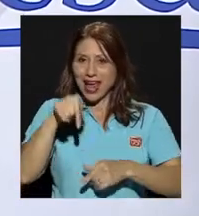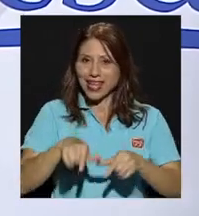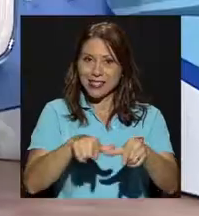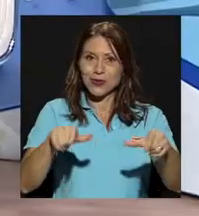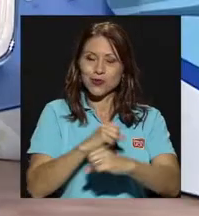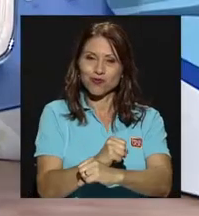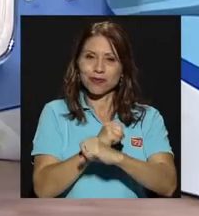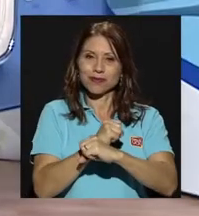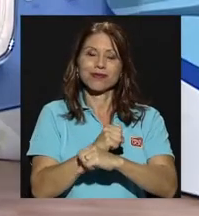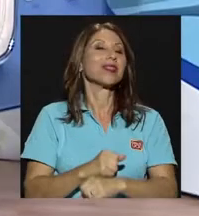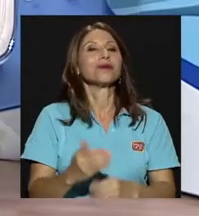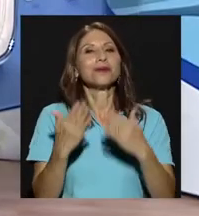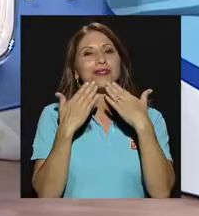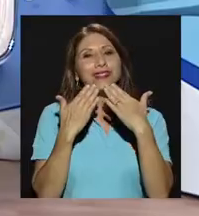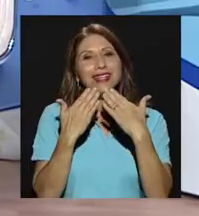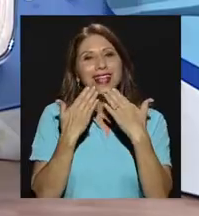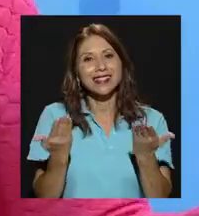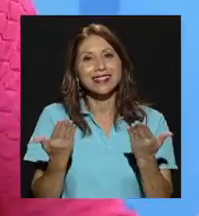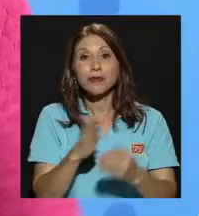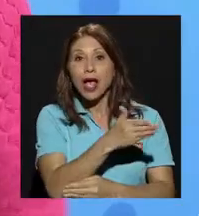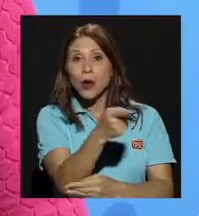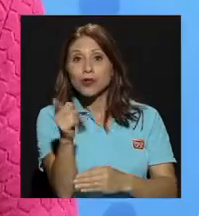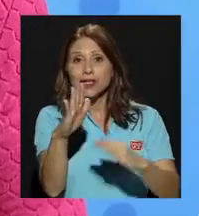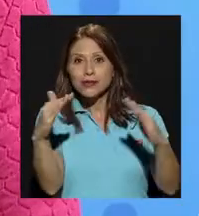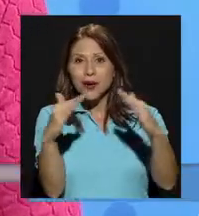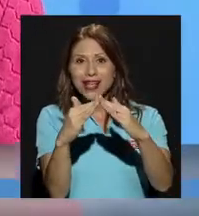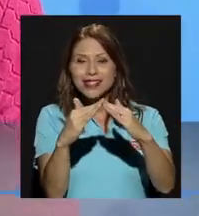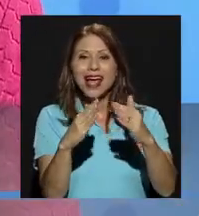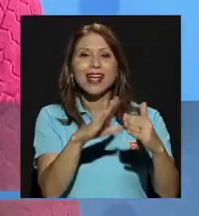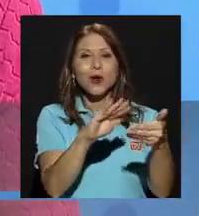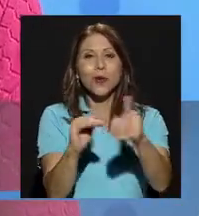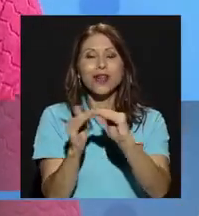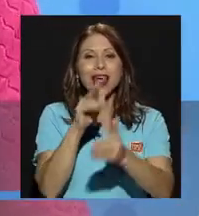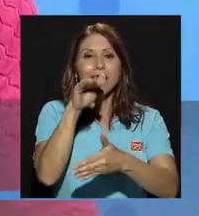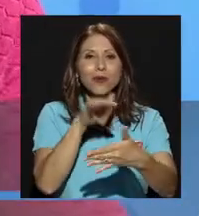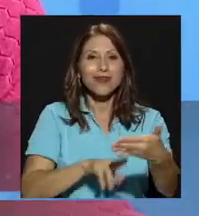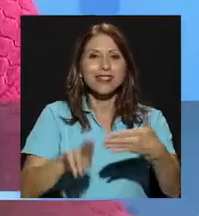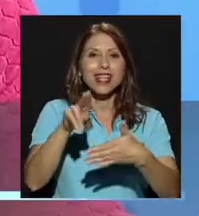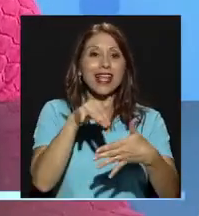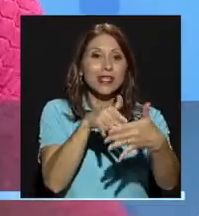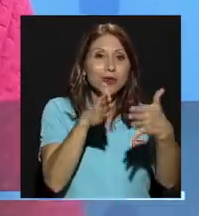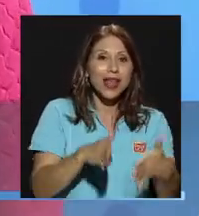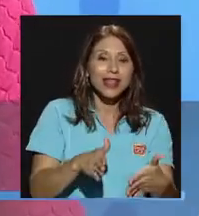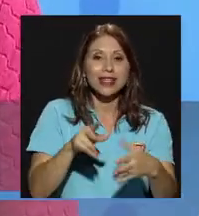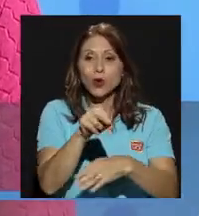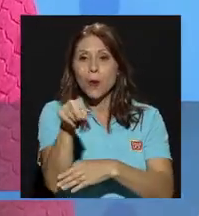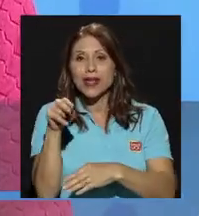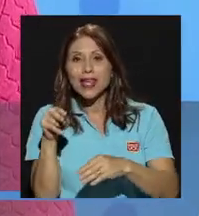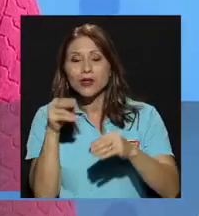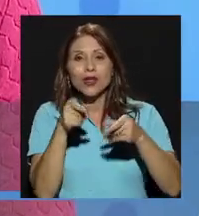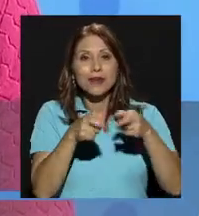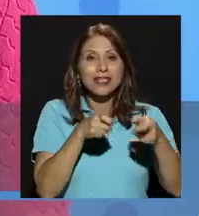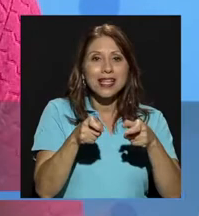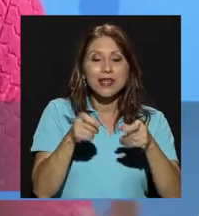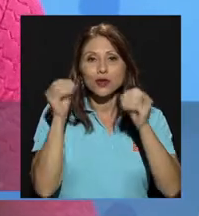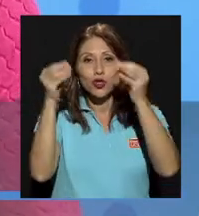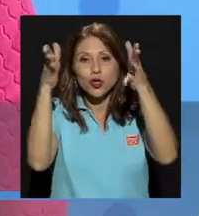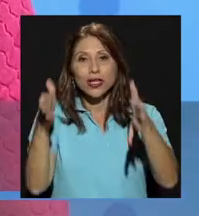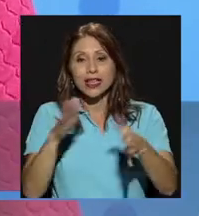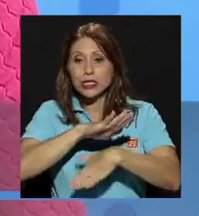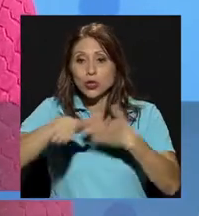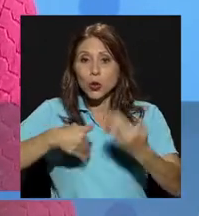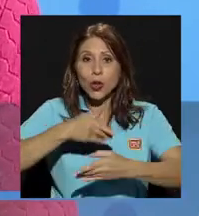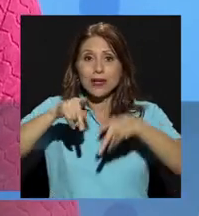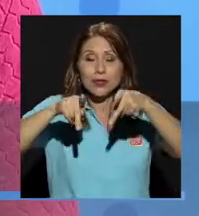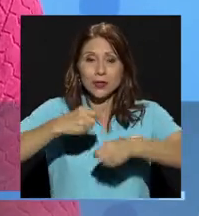seguro. Pues muchísimas gracias, don Jeffrey. A ustedes allá en su casa, a la comunidad universitaria, estudiantes, compañeros administrativos, docentes, los que